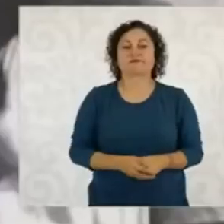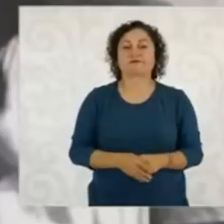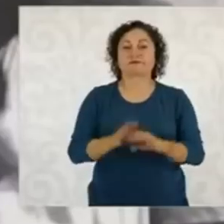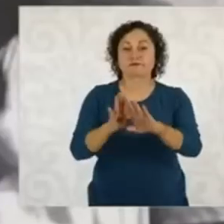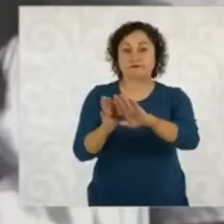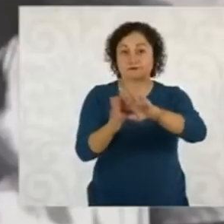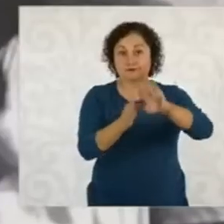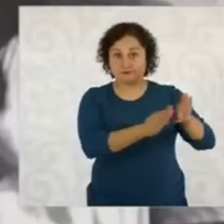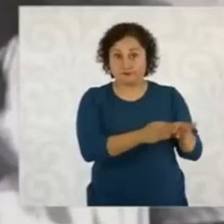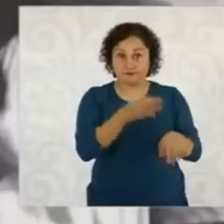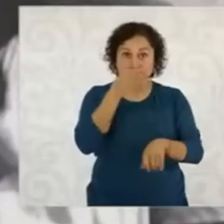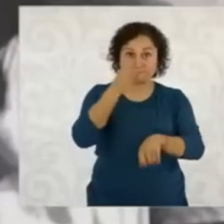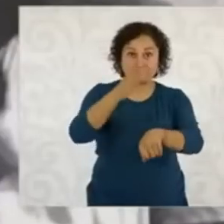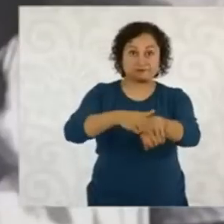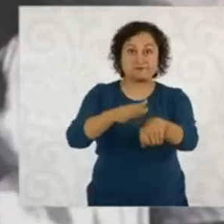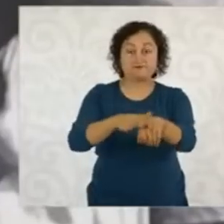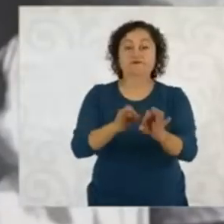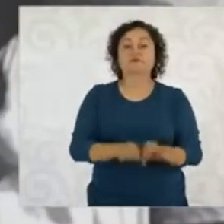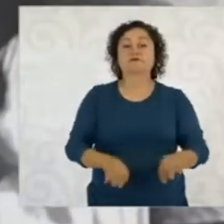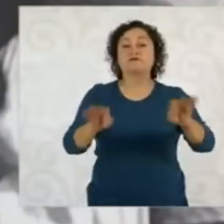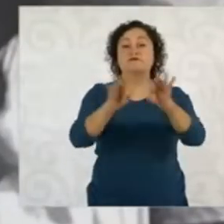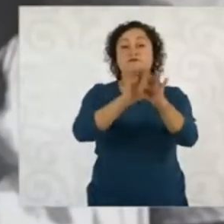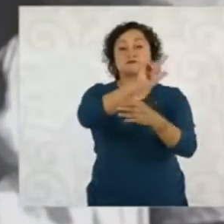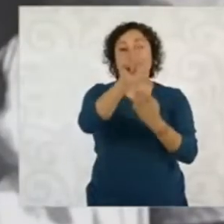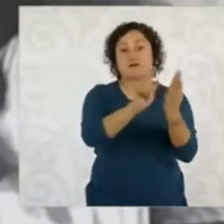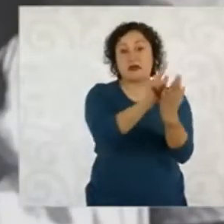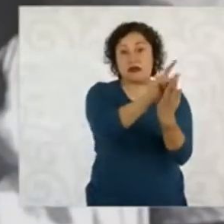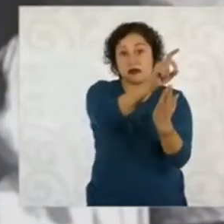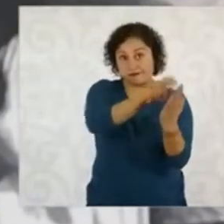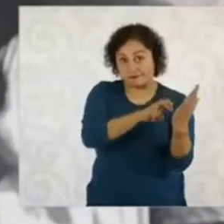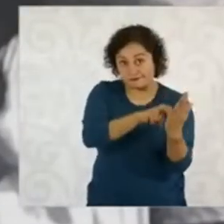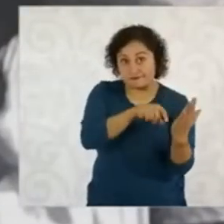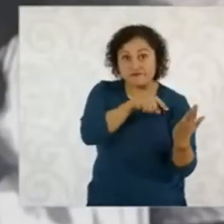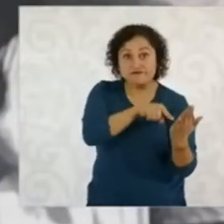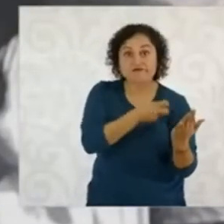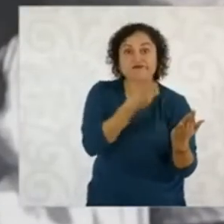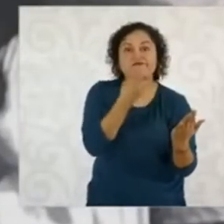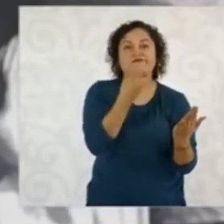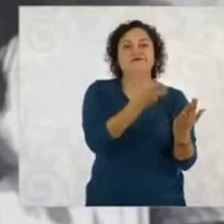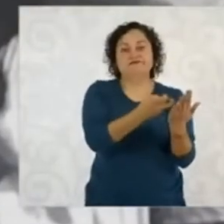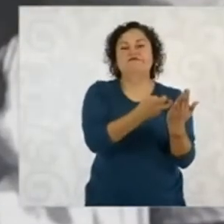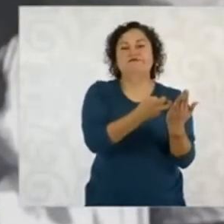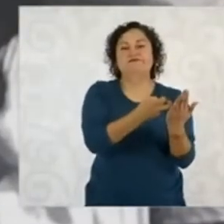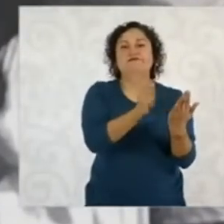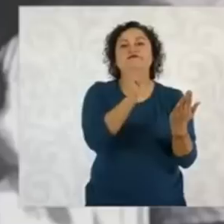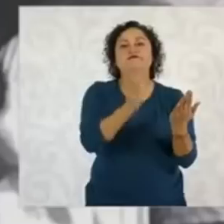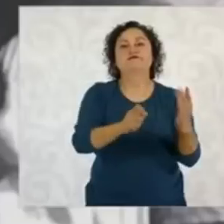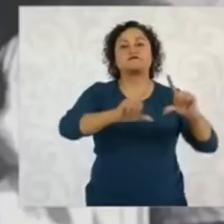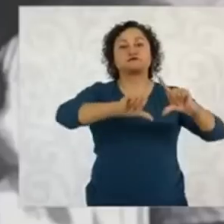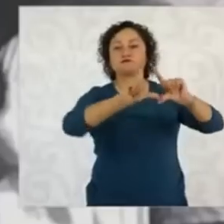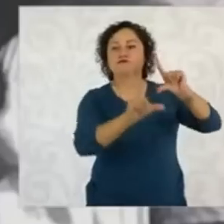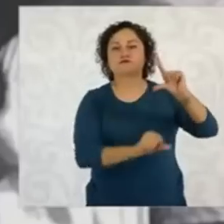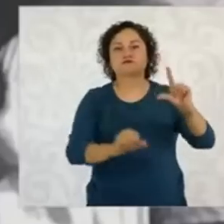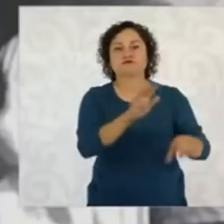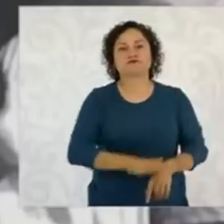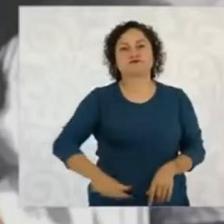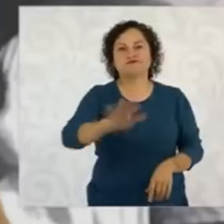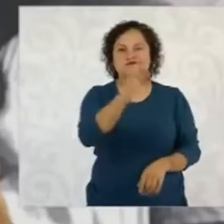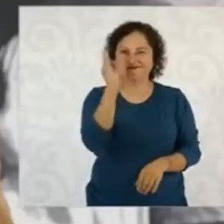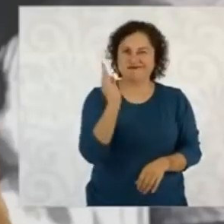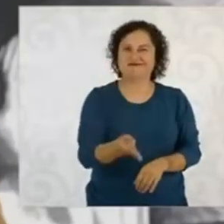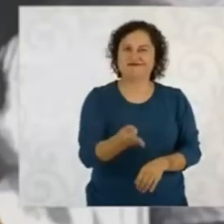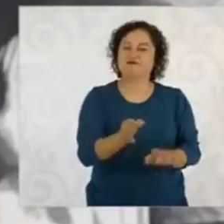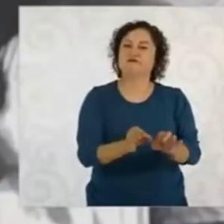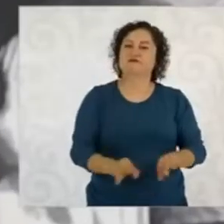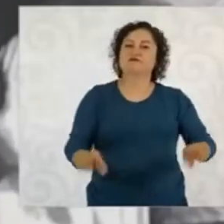importante también para que esta reforma no solo sea reconocida a nivel nacional, sino también a